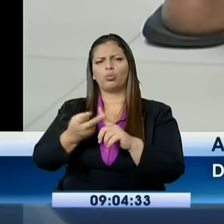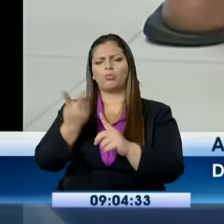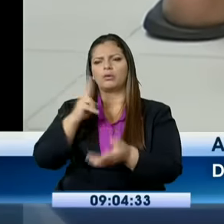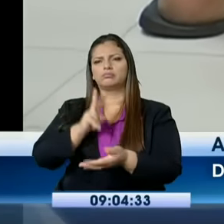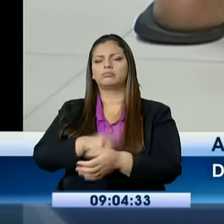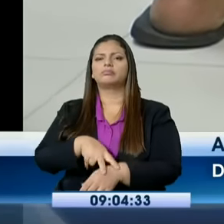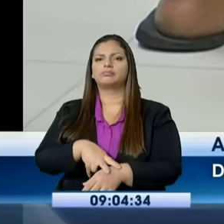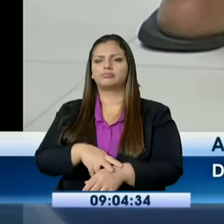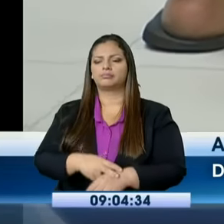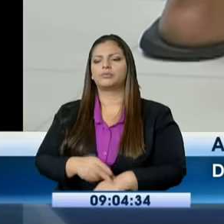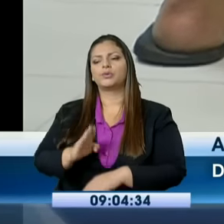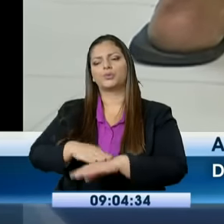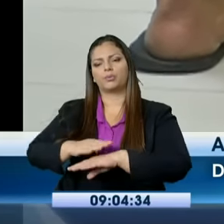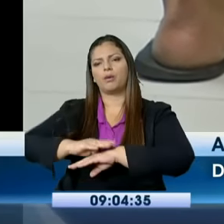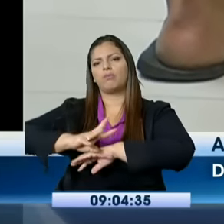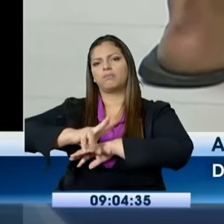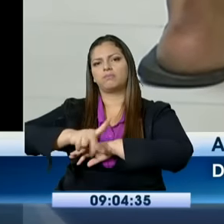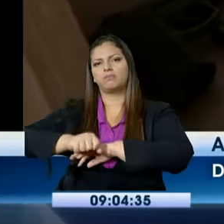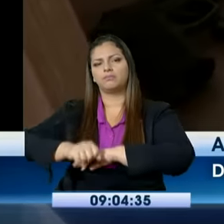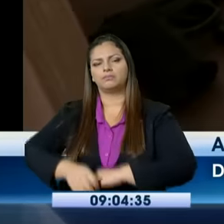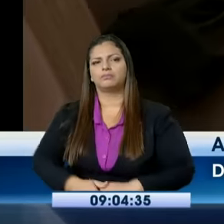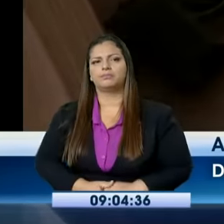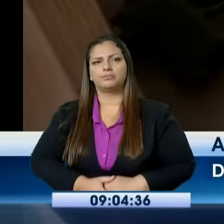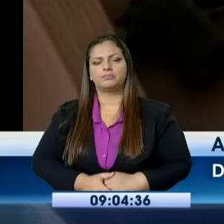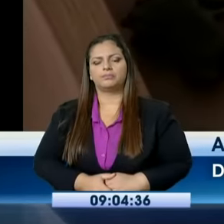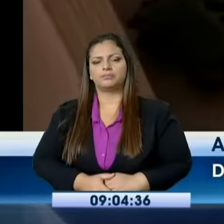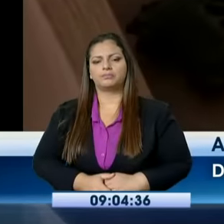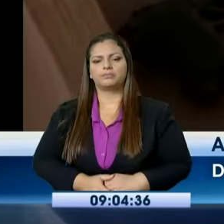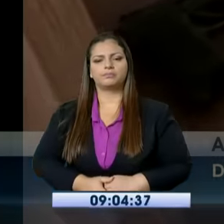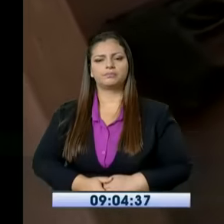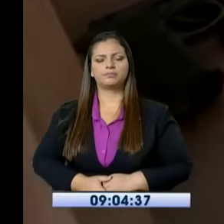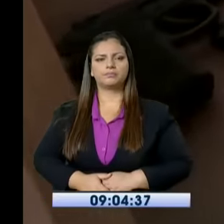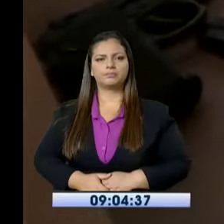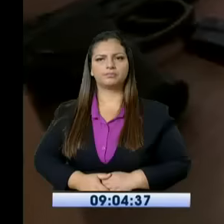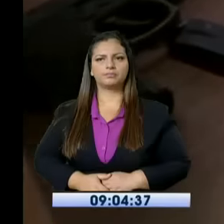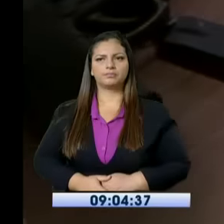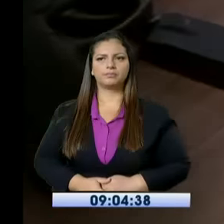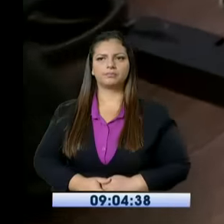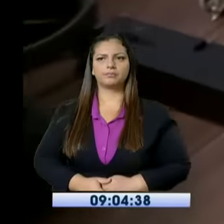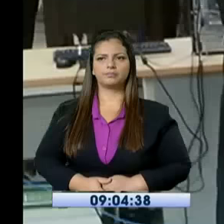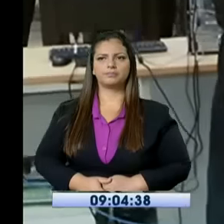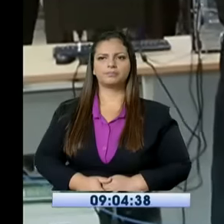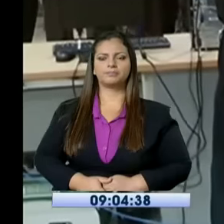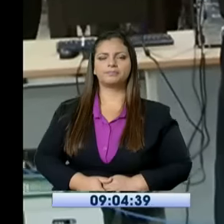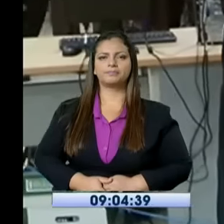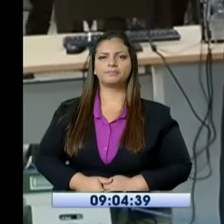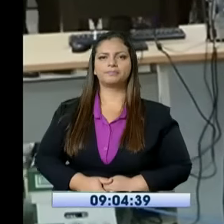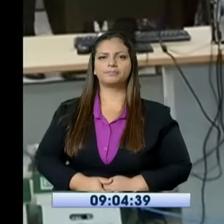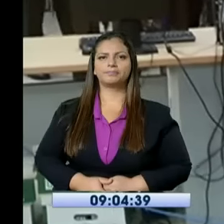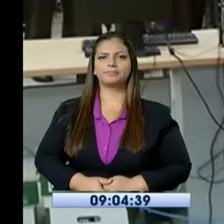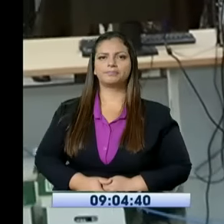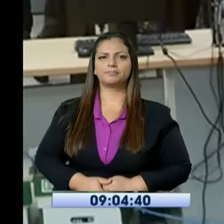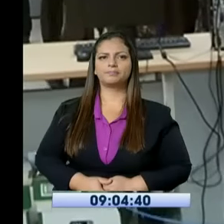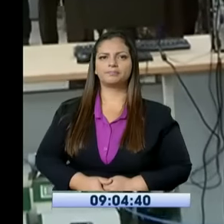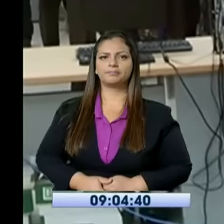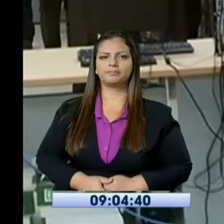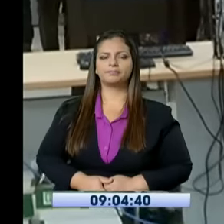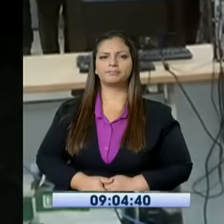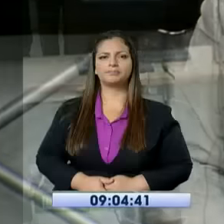por robo y asociación ilícita. Informó Jorge Salazar.